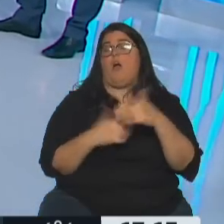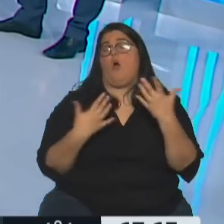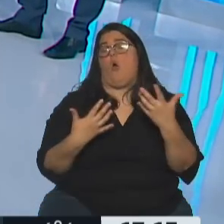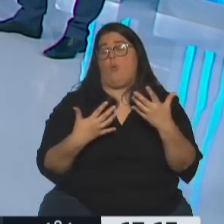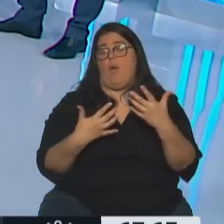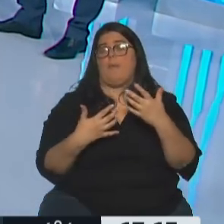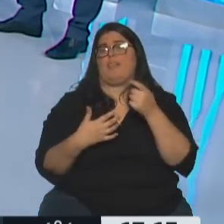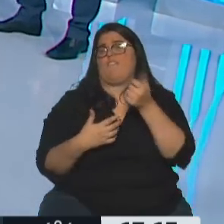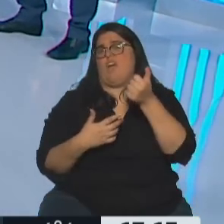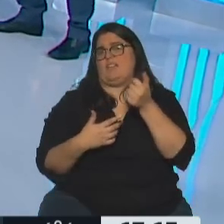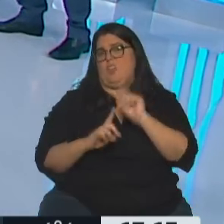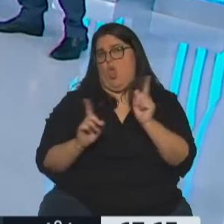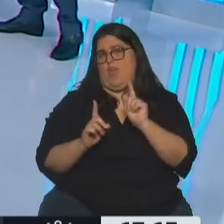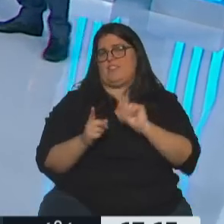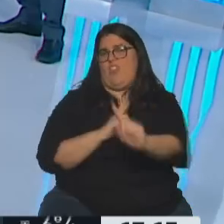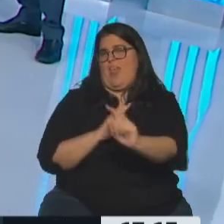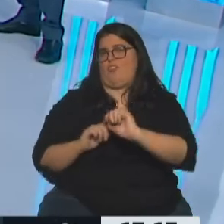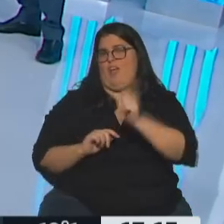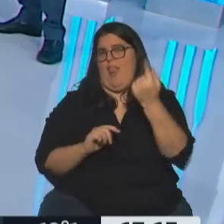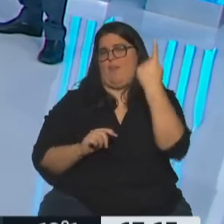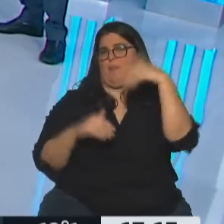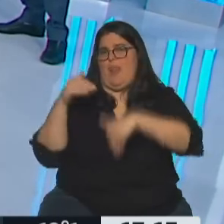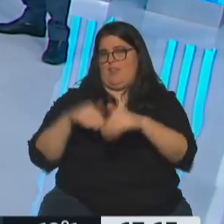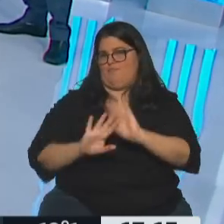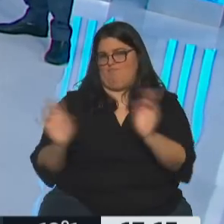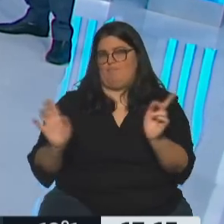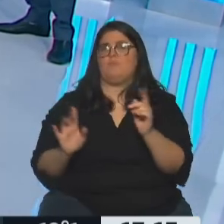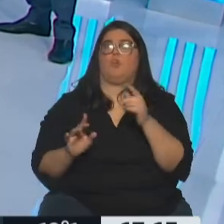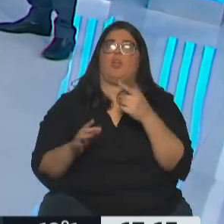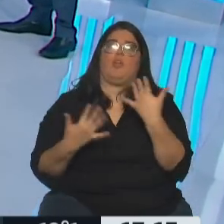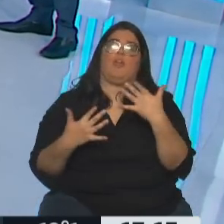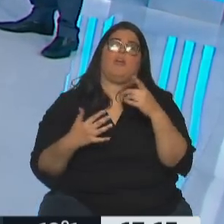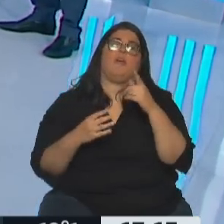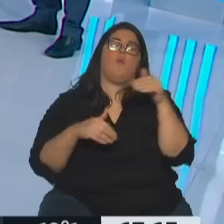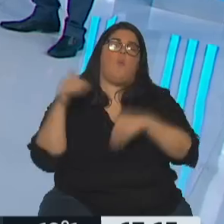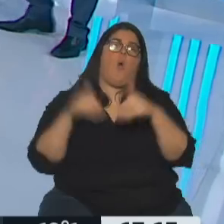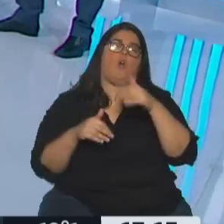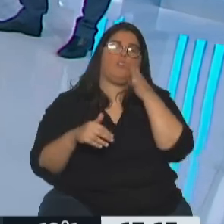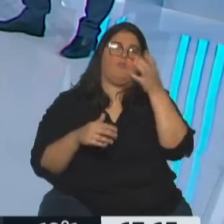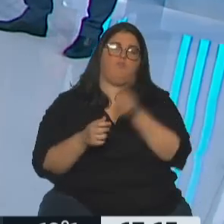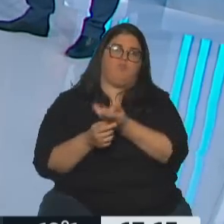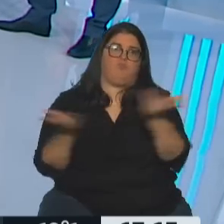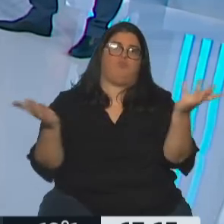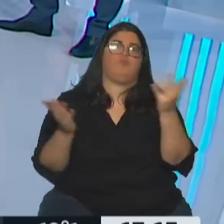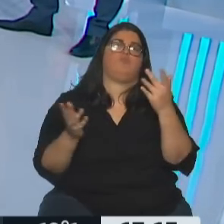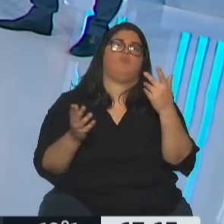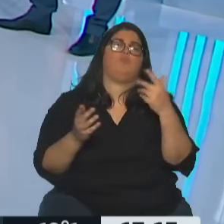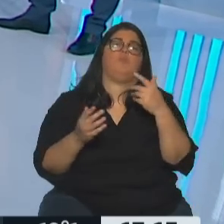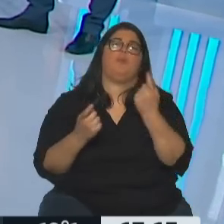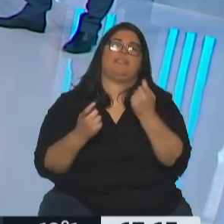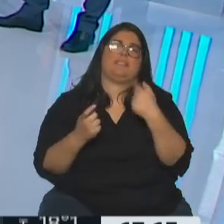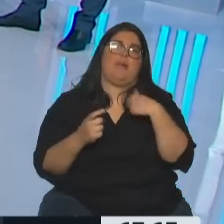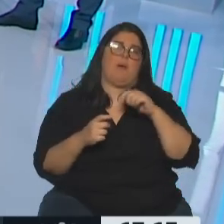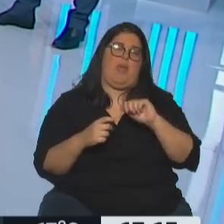Obviamente no es fácil ganar en primera vuelta en Brasil, sobre todo por la envergadura y la cantidad de votos que tenés que tener para poder